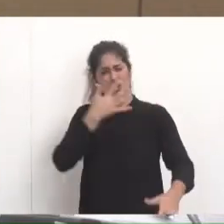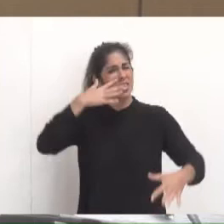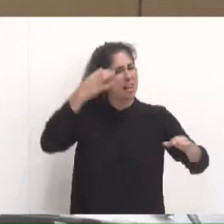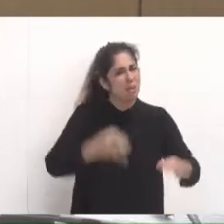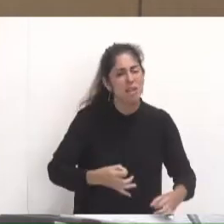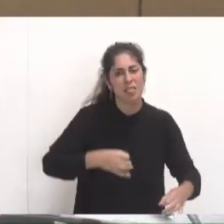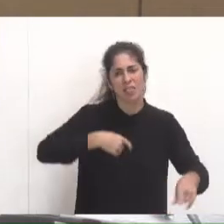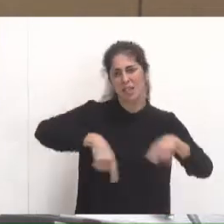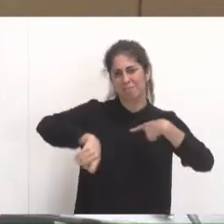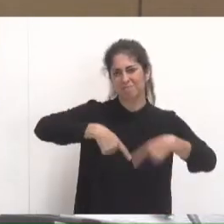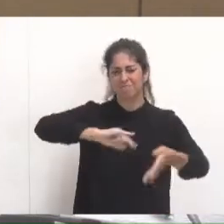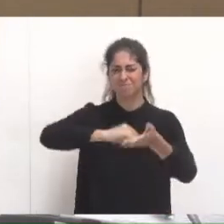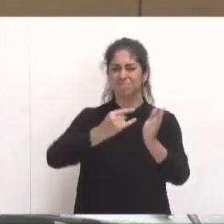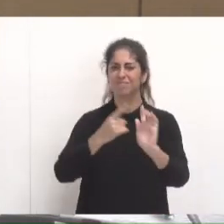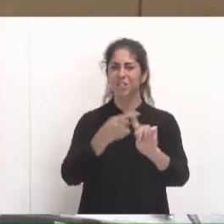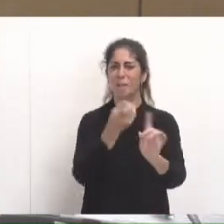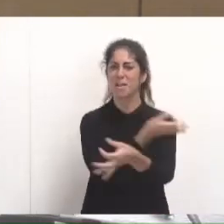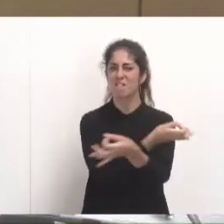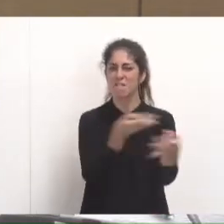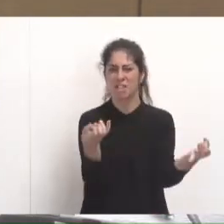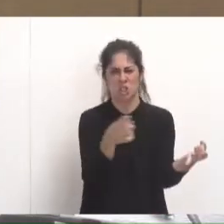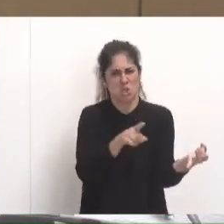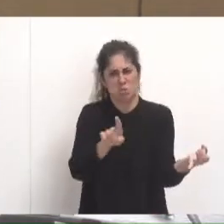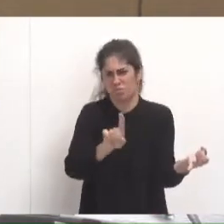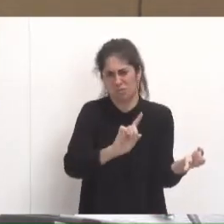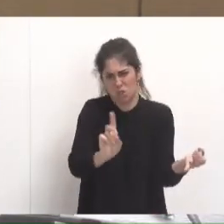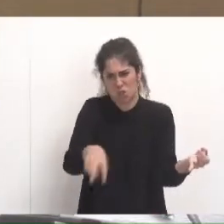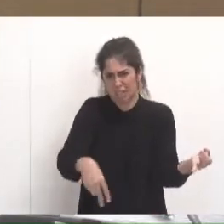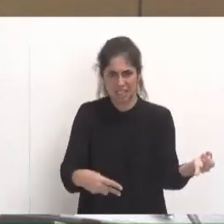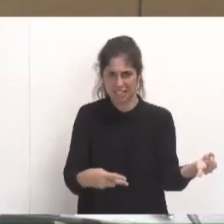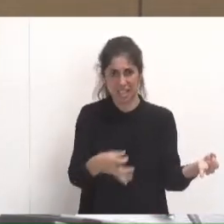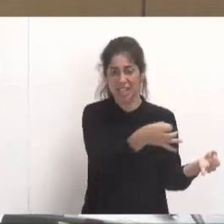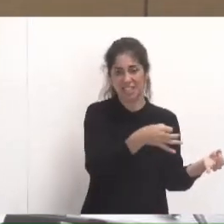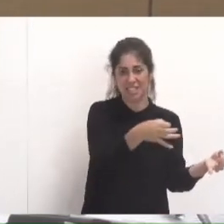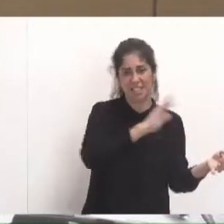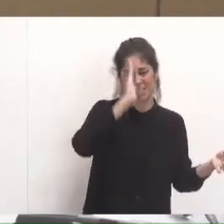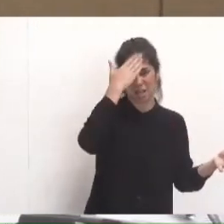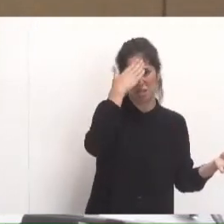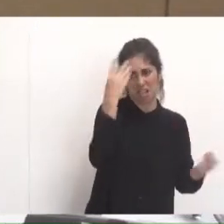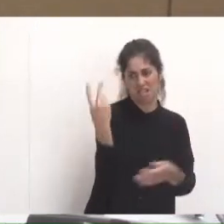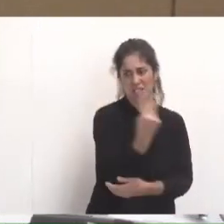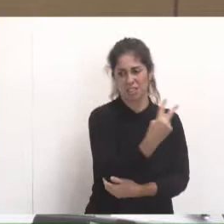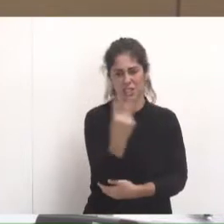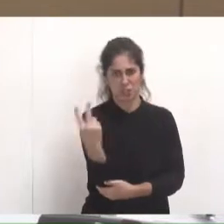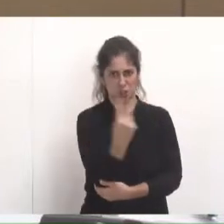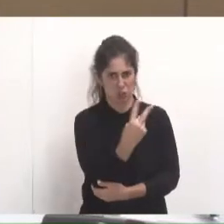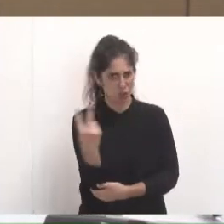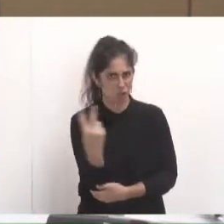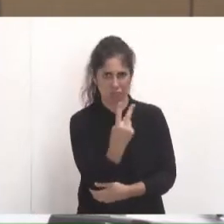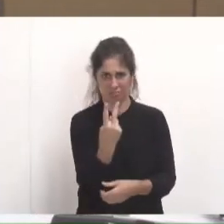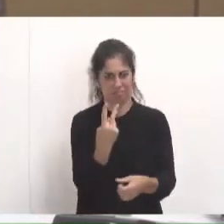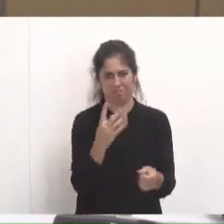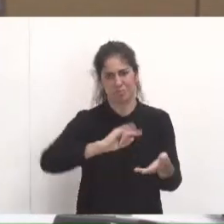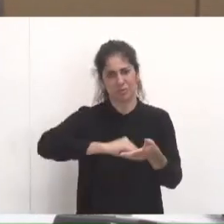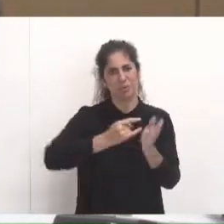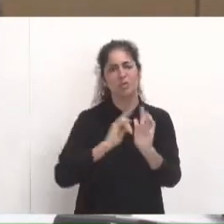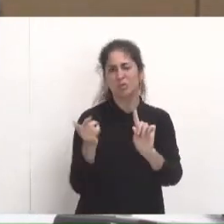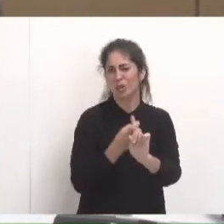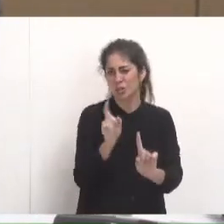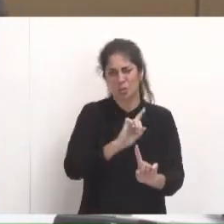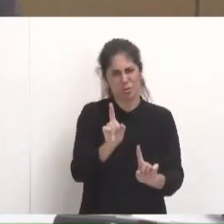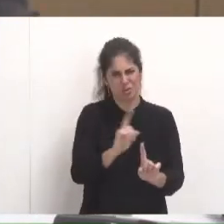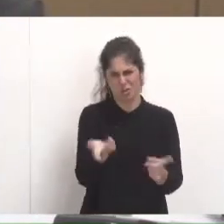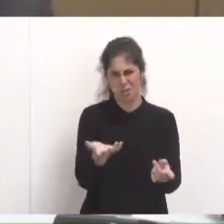problemas de movilidad que sufren las dos islas capitalinas en la medida en que sería necesario para que la inversión fuera social